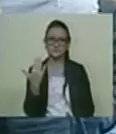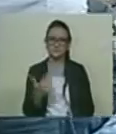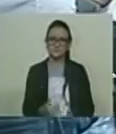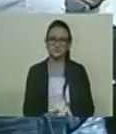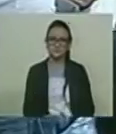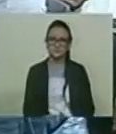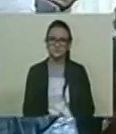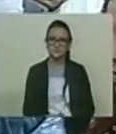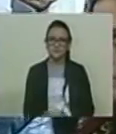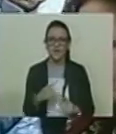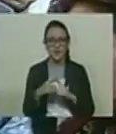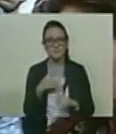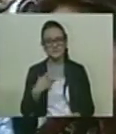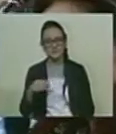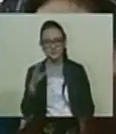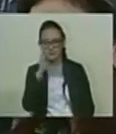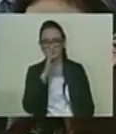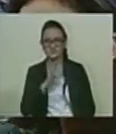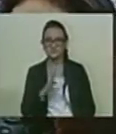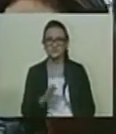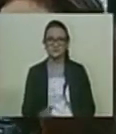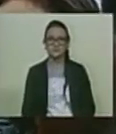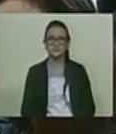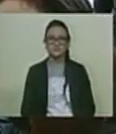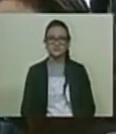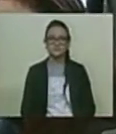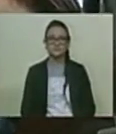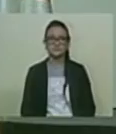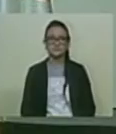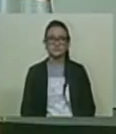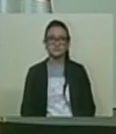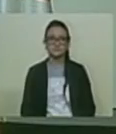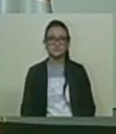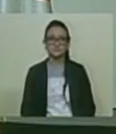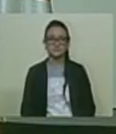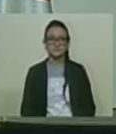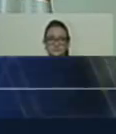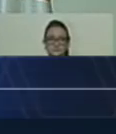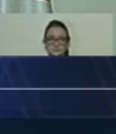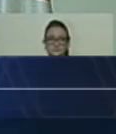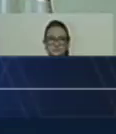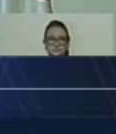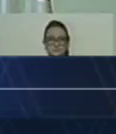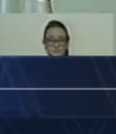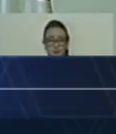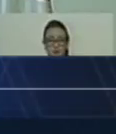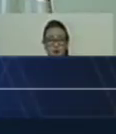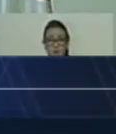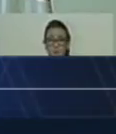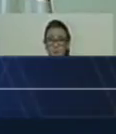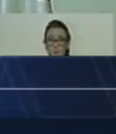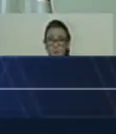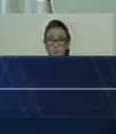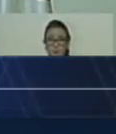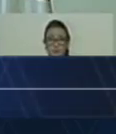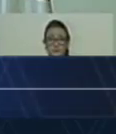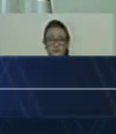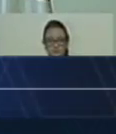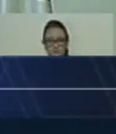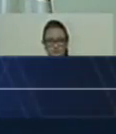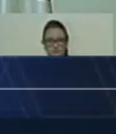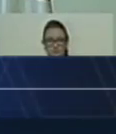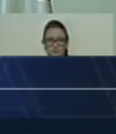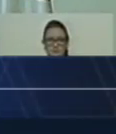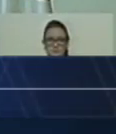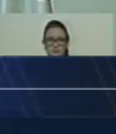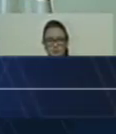del expresidente de Brasil. Bueno, nosotros estamos precisamente en un proceso de fortalecimiento.